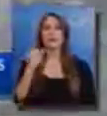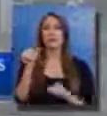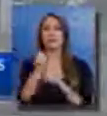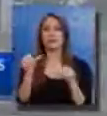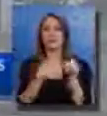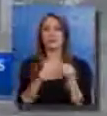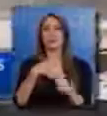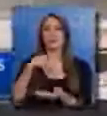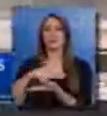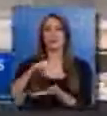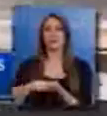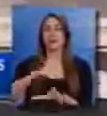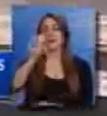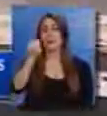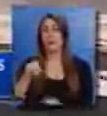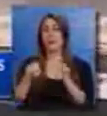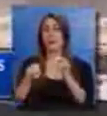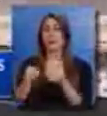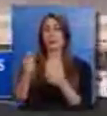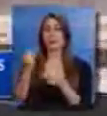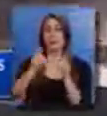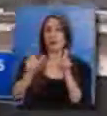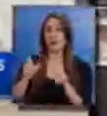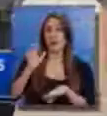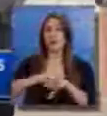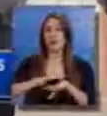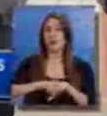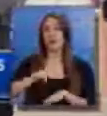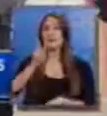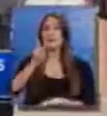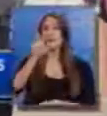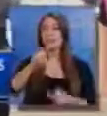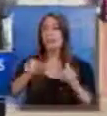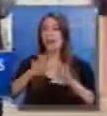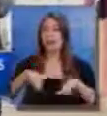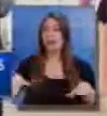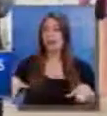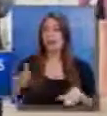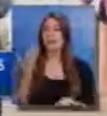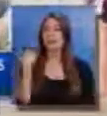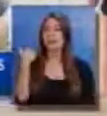disciplinario para determinar si participaron o no en los enfrentamientos con la policía registrados